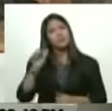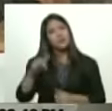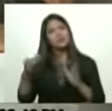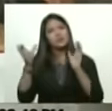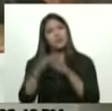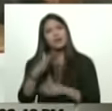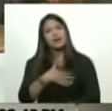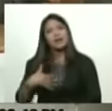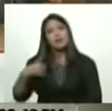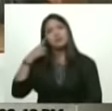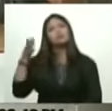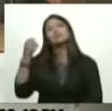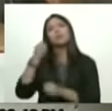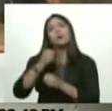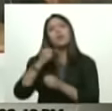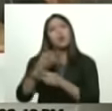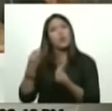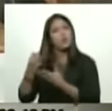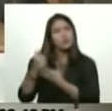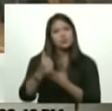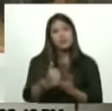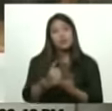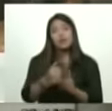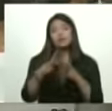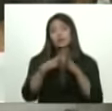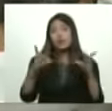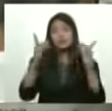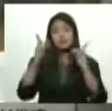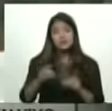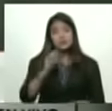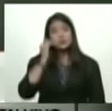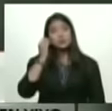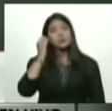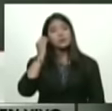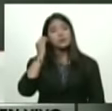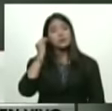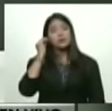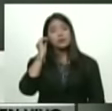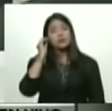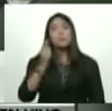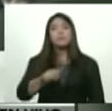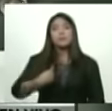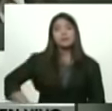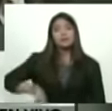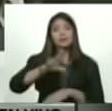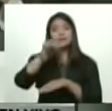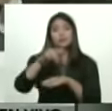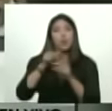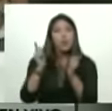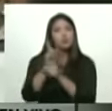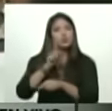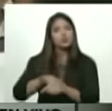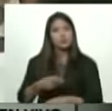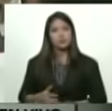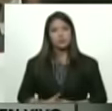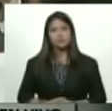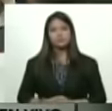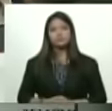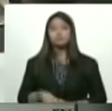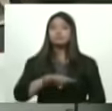conocer su oficio, cómo va a beneficiar estas medidas, estas acciones tomadas por el primer mandatario nacional a corto plazo. Bueno,